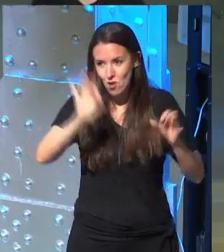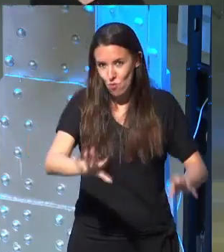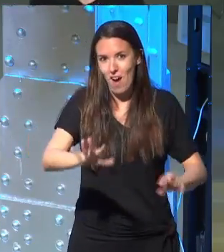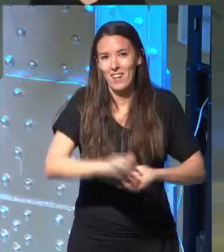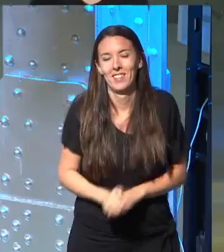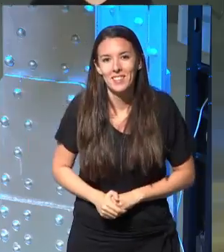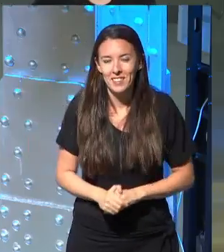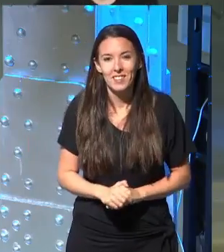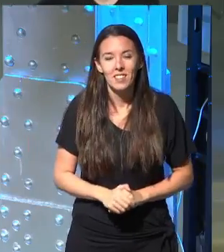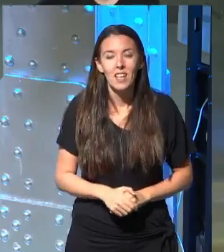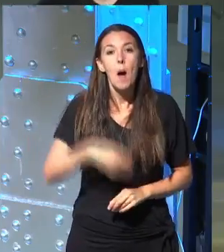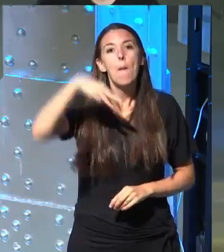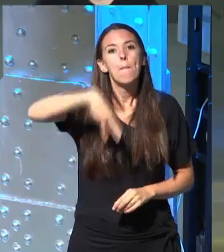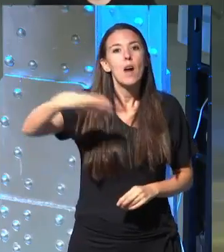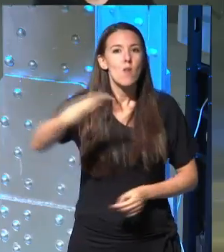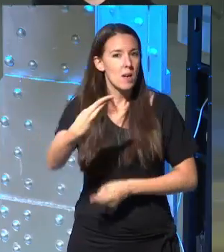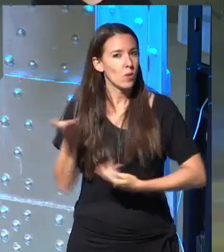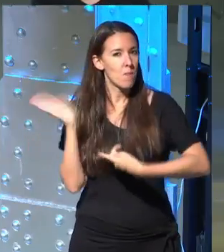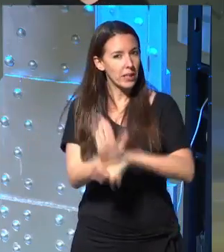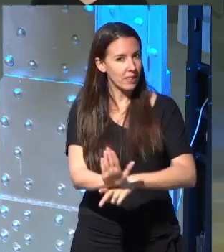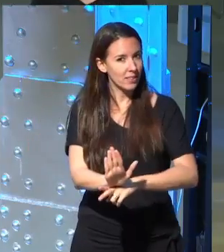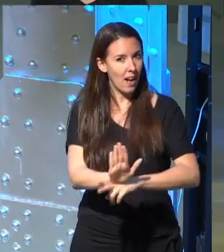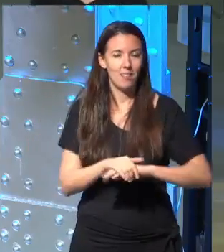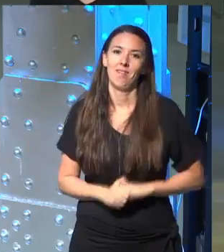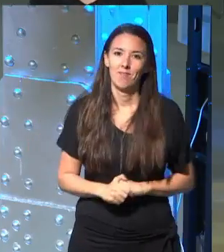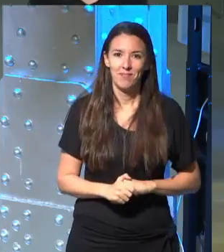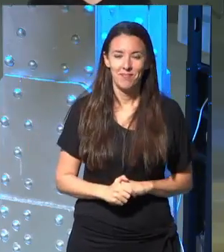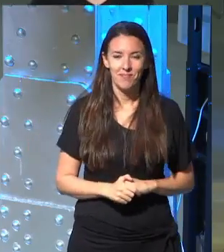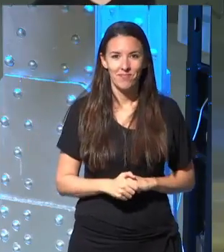Bartual. Manuel Bartual vale, presenta.